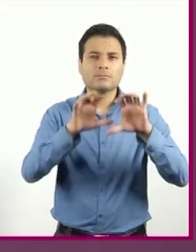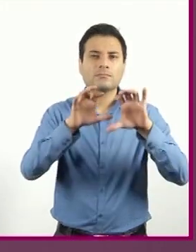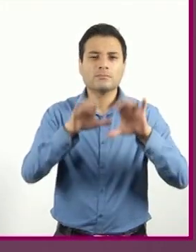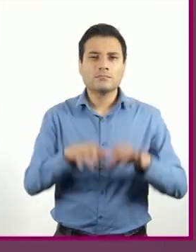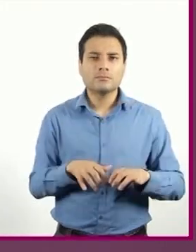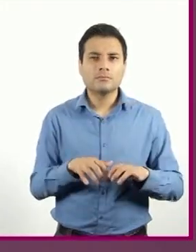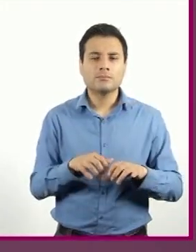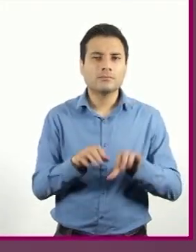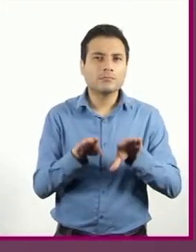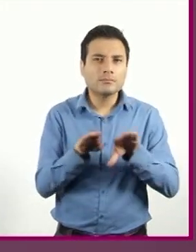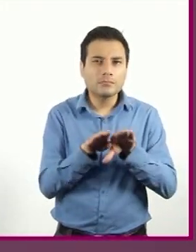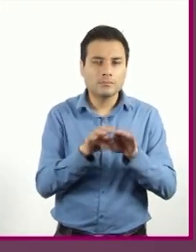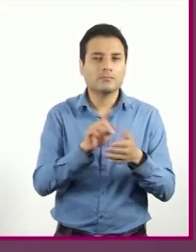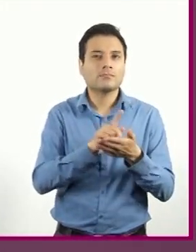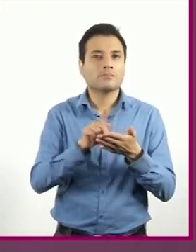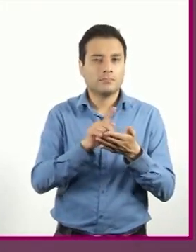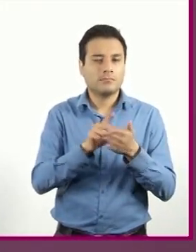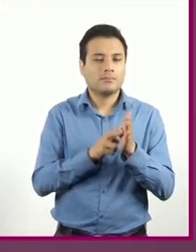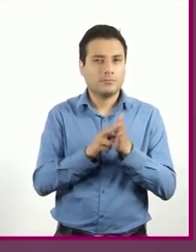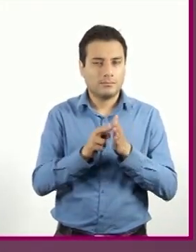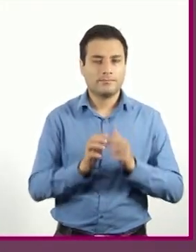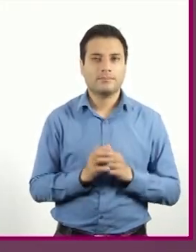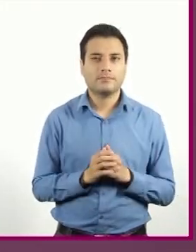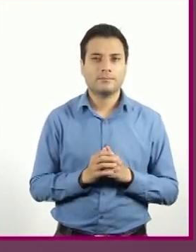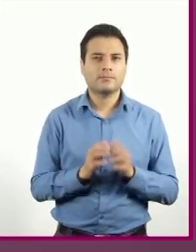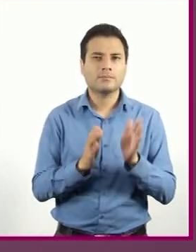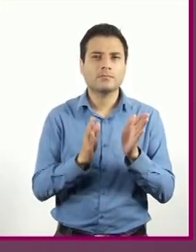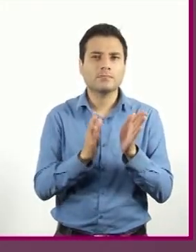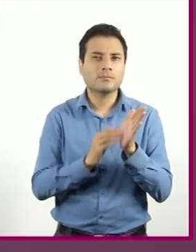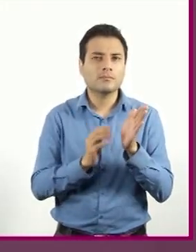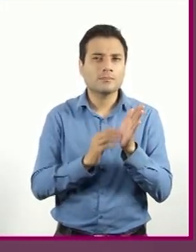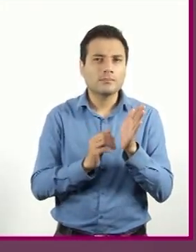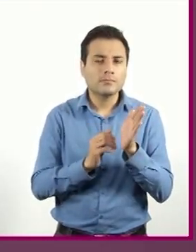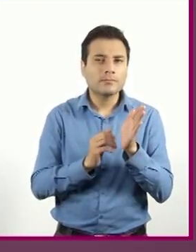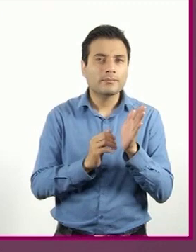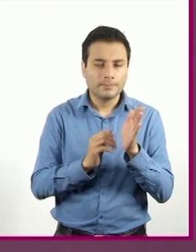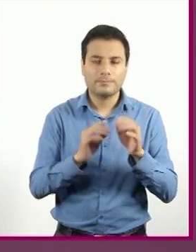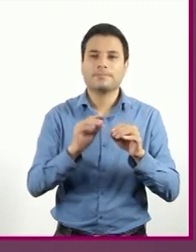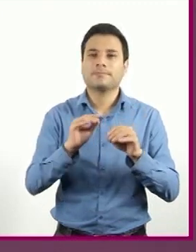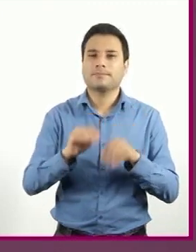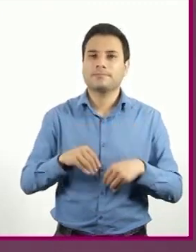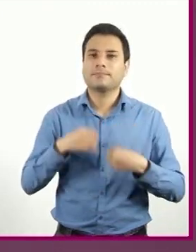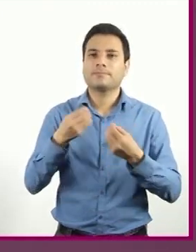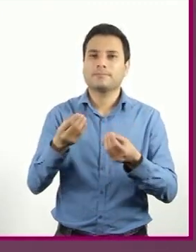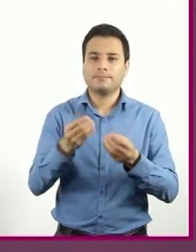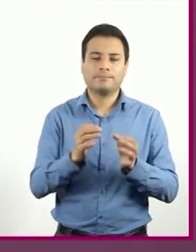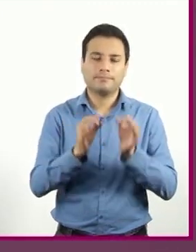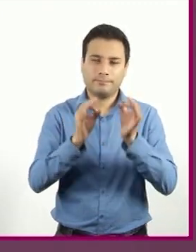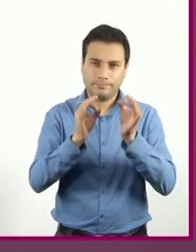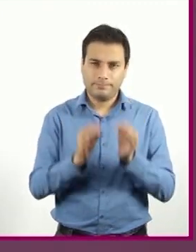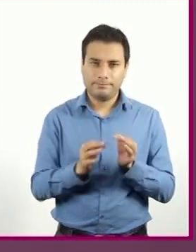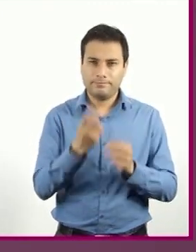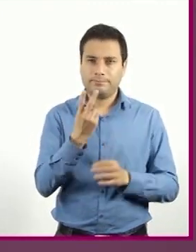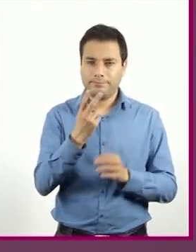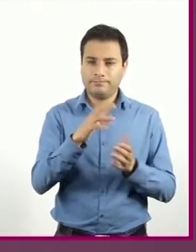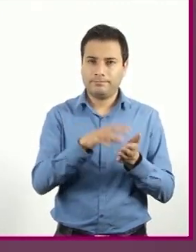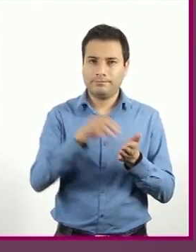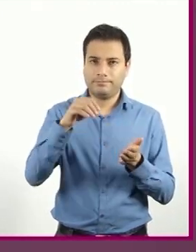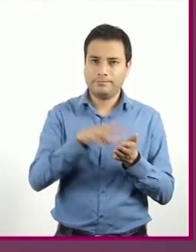llenado con tinta negra. Los documentos serán entregados en original y 2